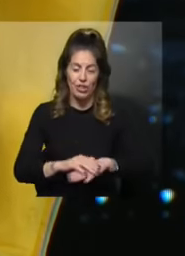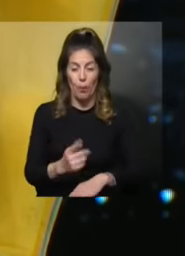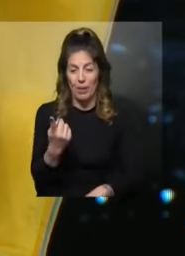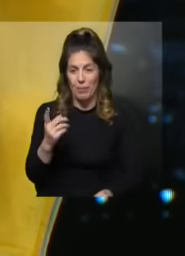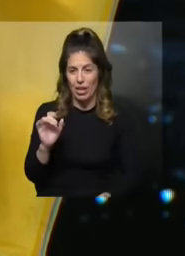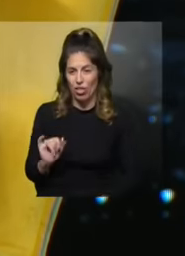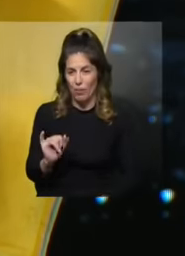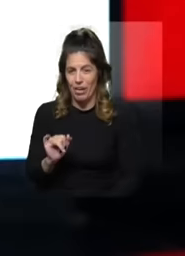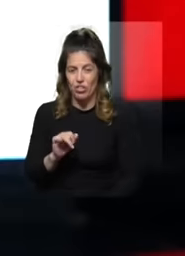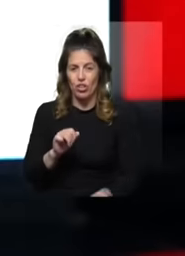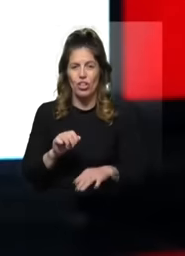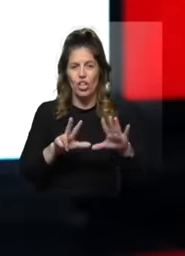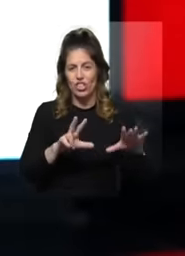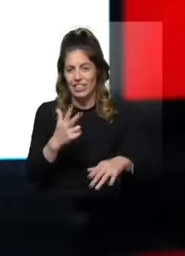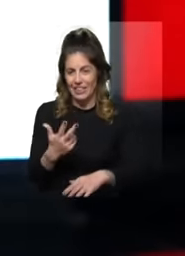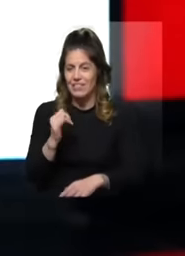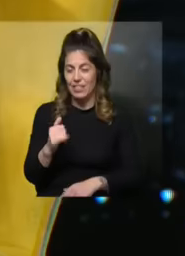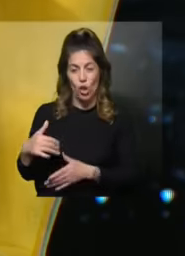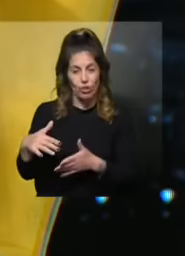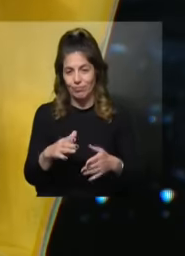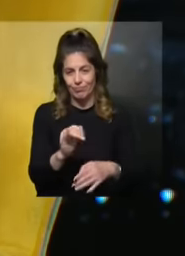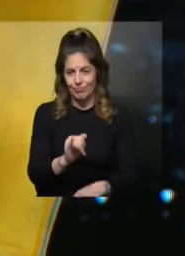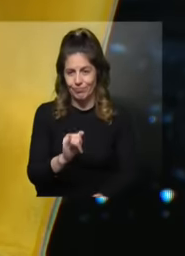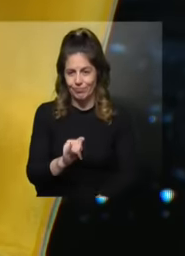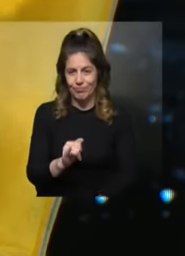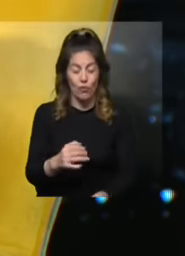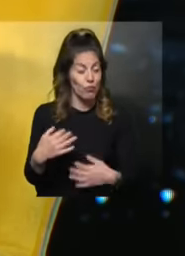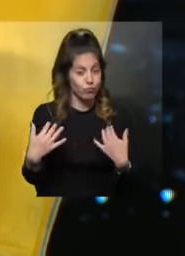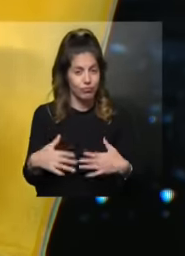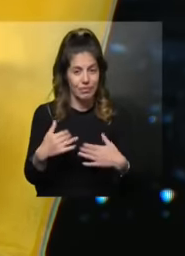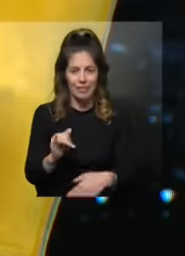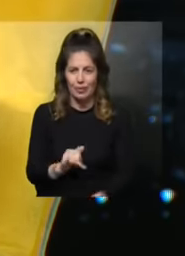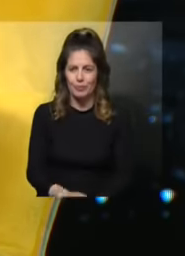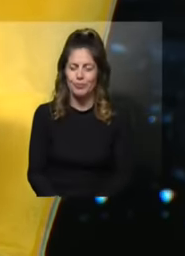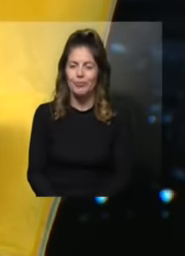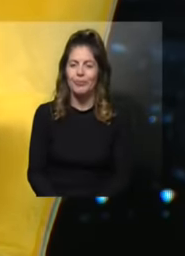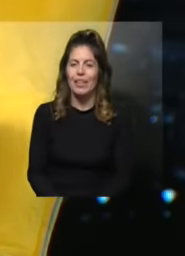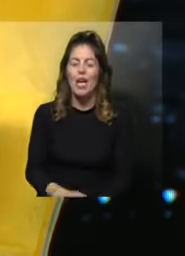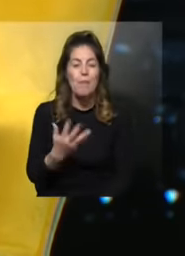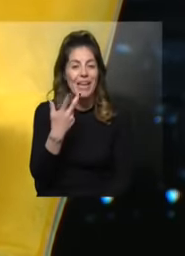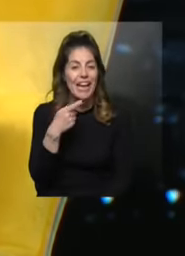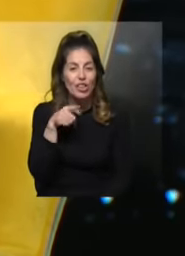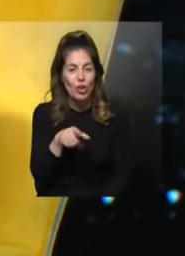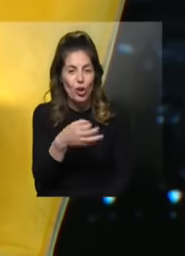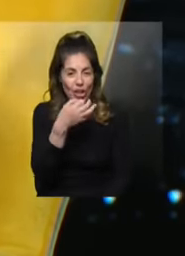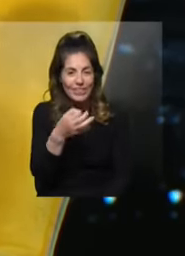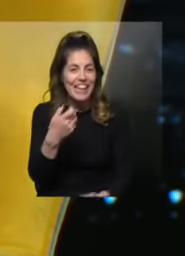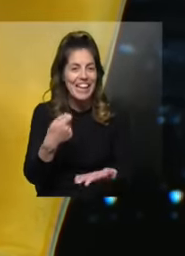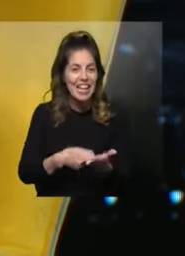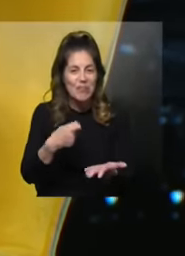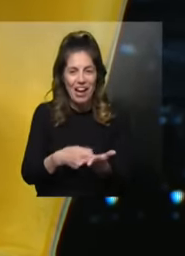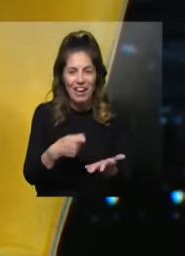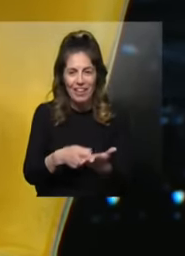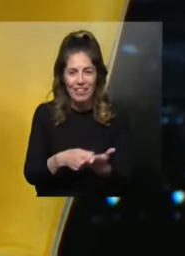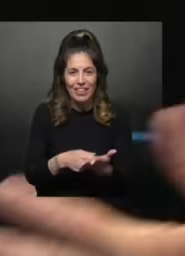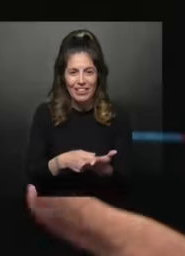Del 83, todo del 73. Un recorrido que fue brutal. Sí. Y es, me encantó eso que les pagaban y que